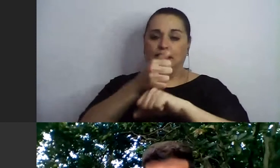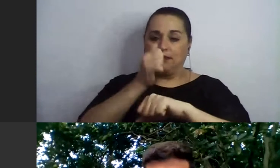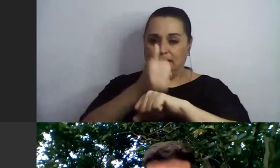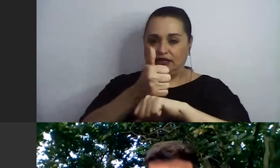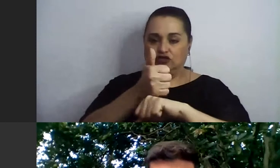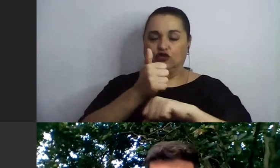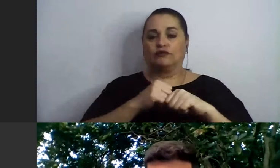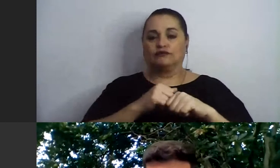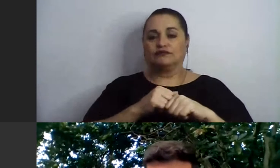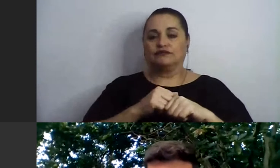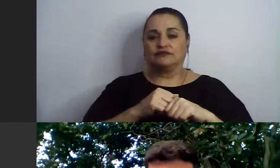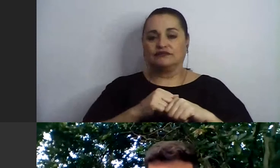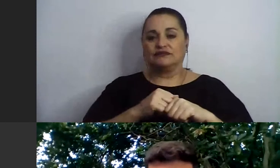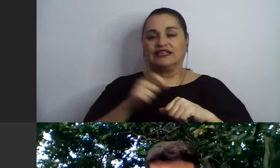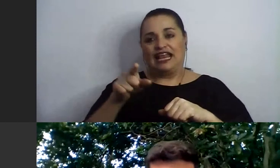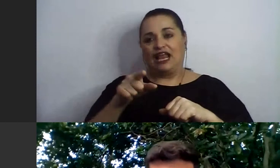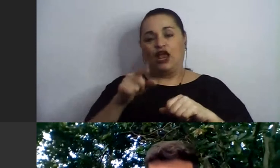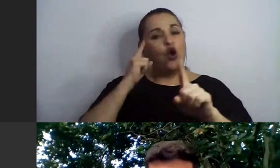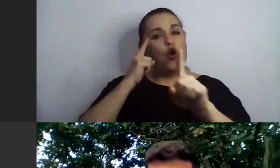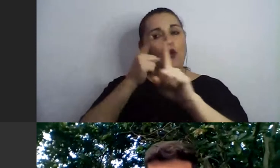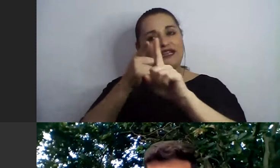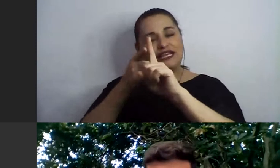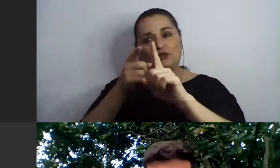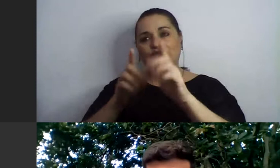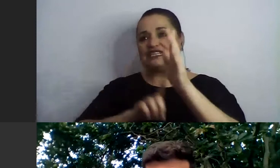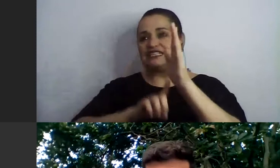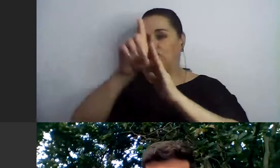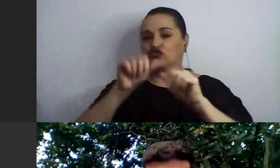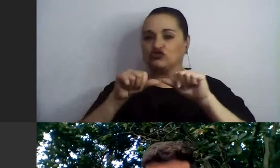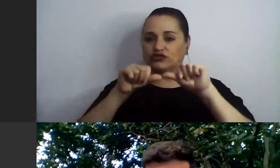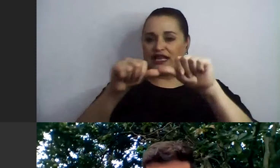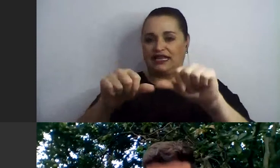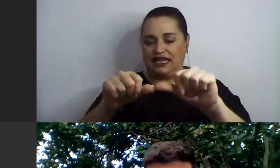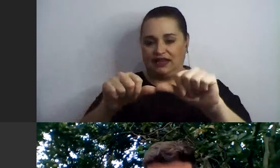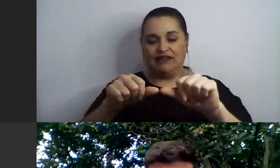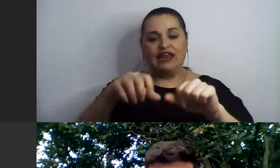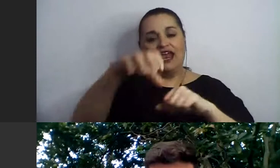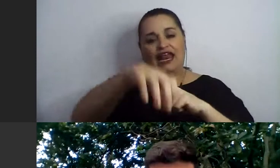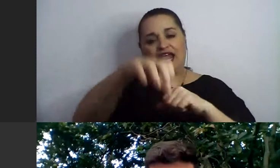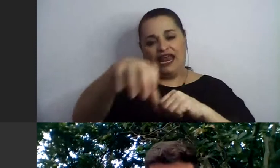justamente de los objetivos de desarrollo sostenible a nivel de los gobiernos locales